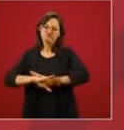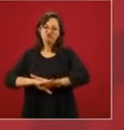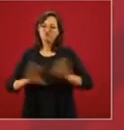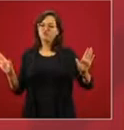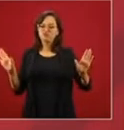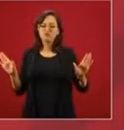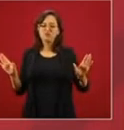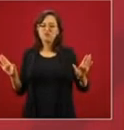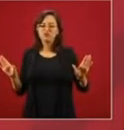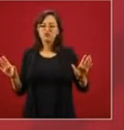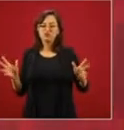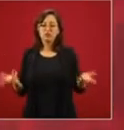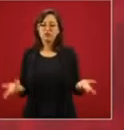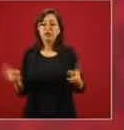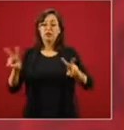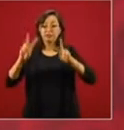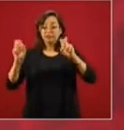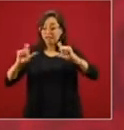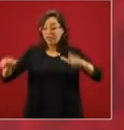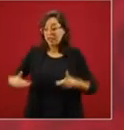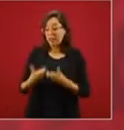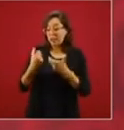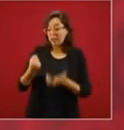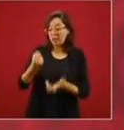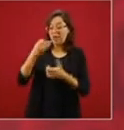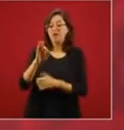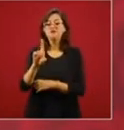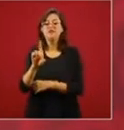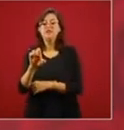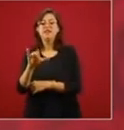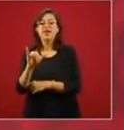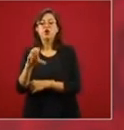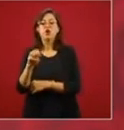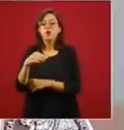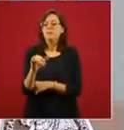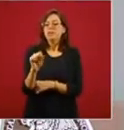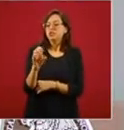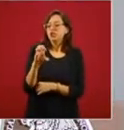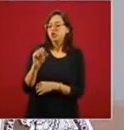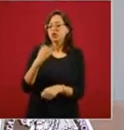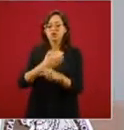Es lo de los fideicomisos que está ahora en debate,